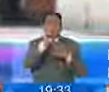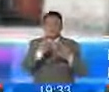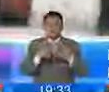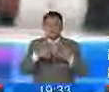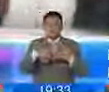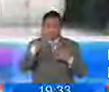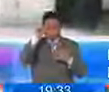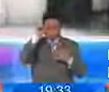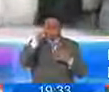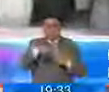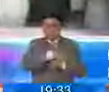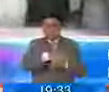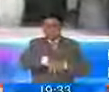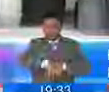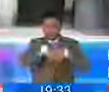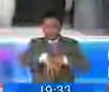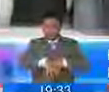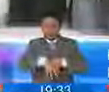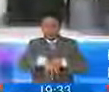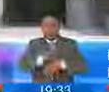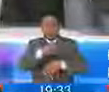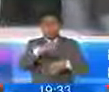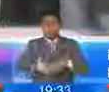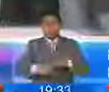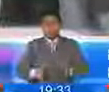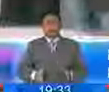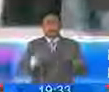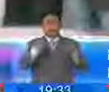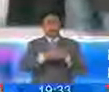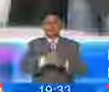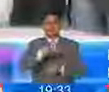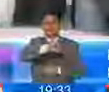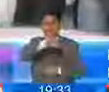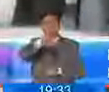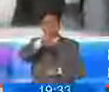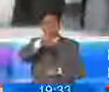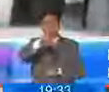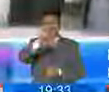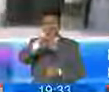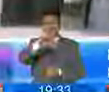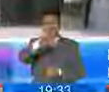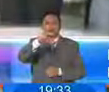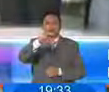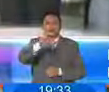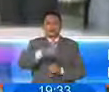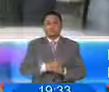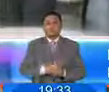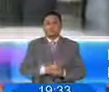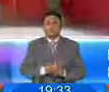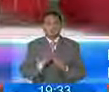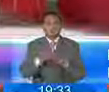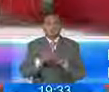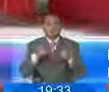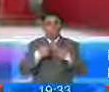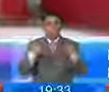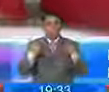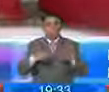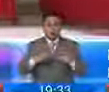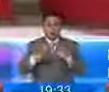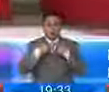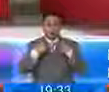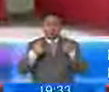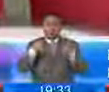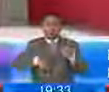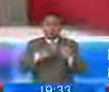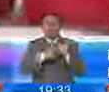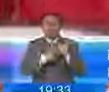sobre el plantón que se efectuó en los bajos del edificio Joaquín Gallegos Lara. Sin embargo, el Departamento de Comunicación emitió un boletín de prensa en el que